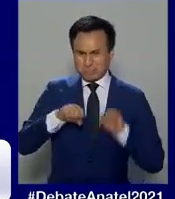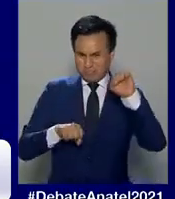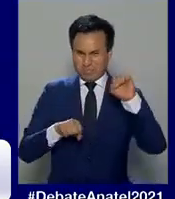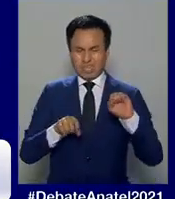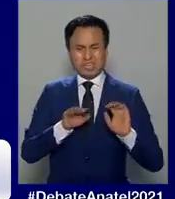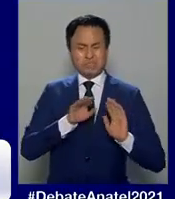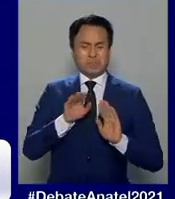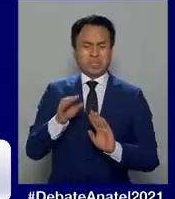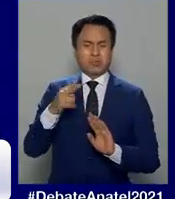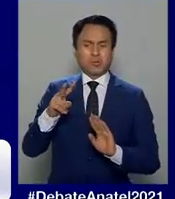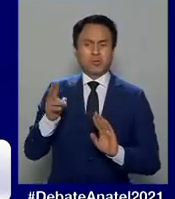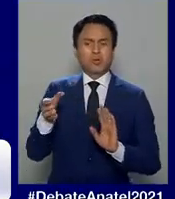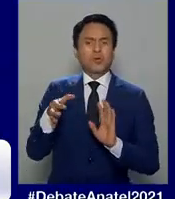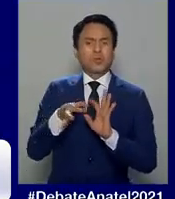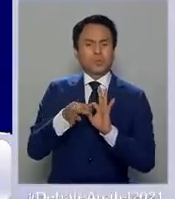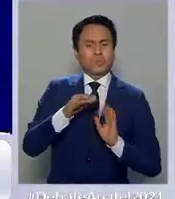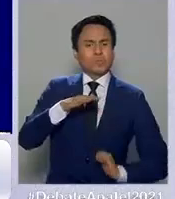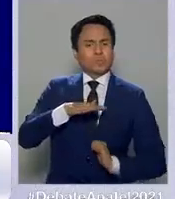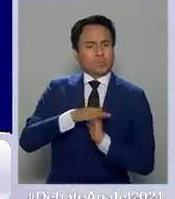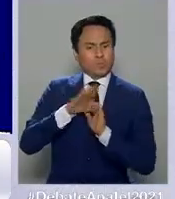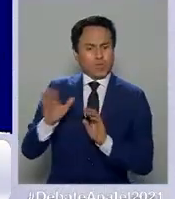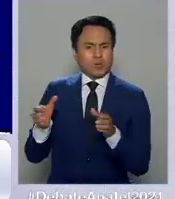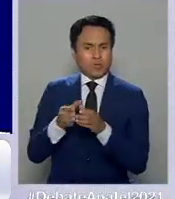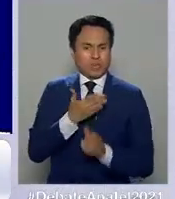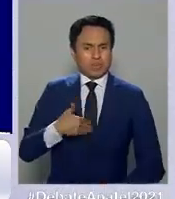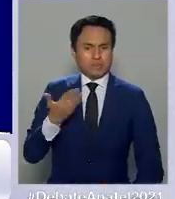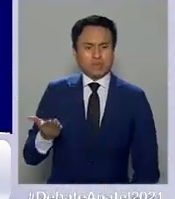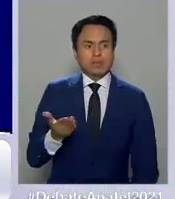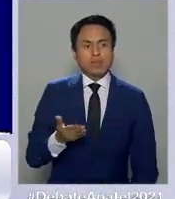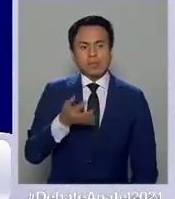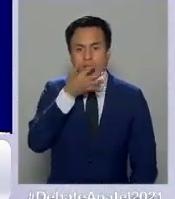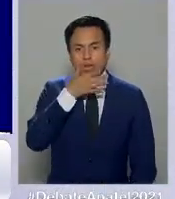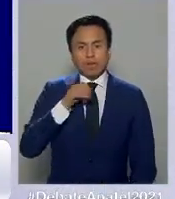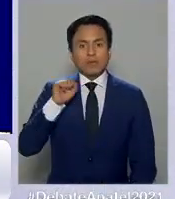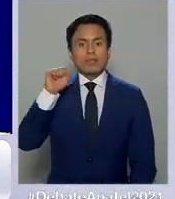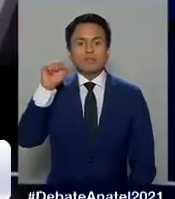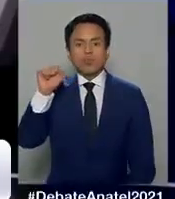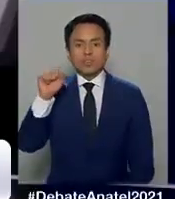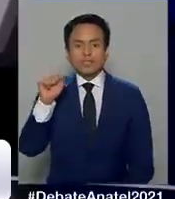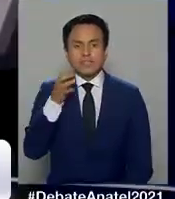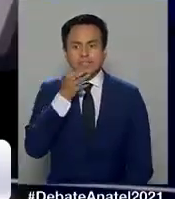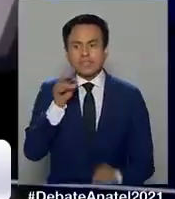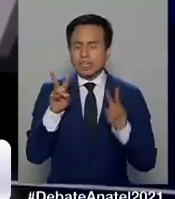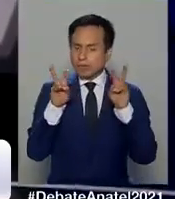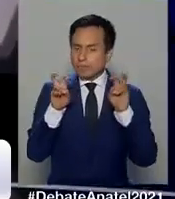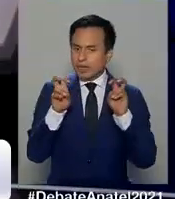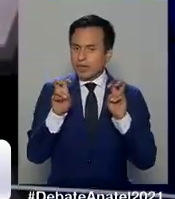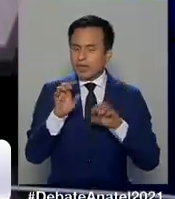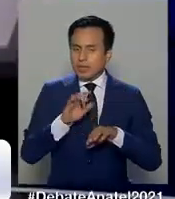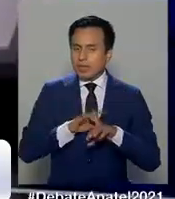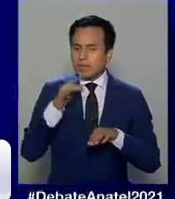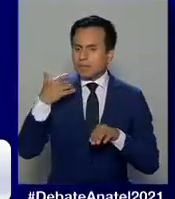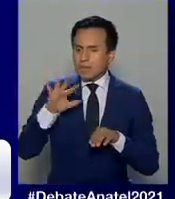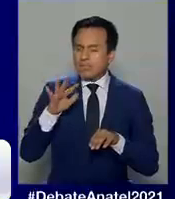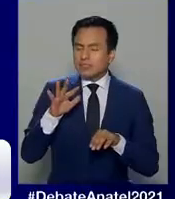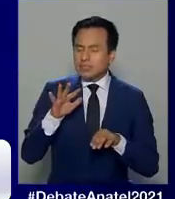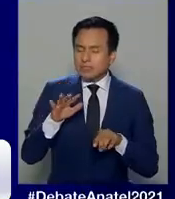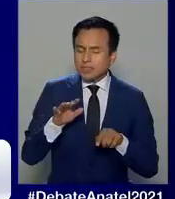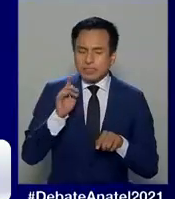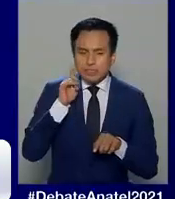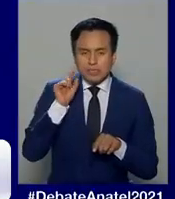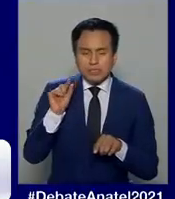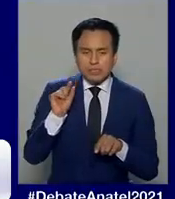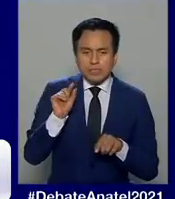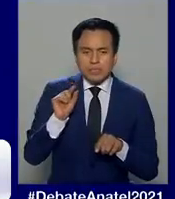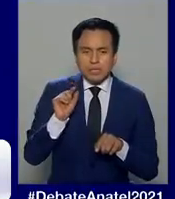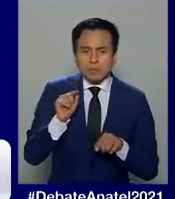sostén de su coalición de gobierno. Muy bien, muchas gracias. Gabriel Boric quedó dando vuelta, está el tema de pensiones más adelante, pero me gustaría que contestara lo que le preguntó la